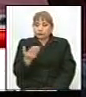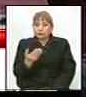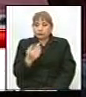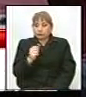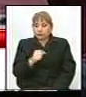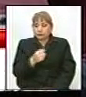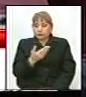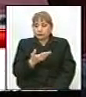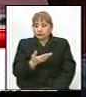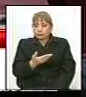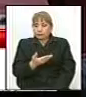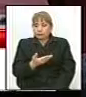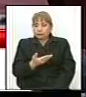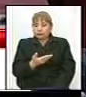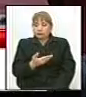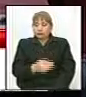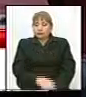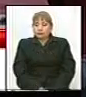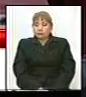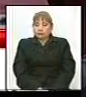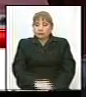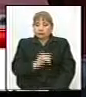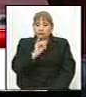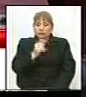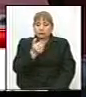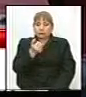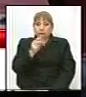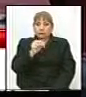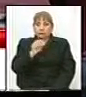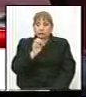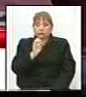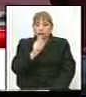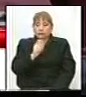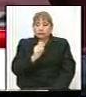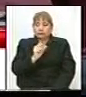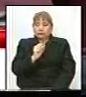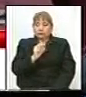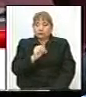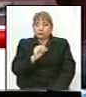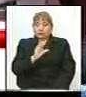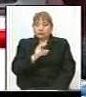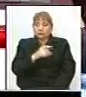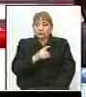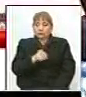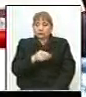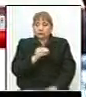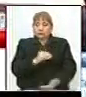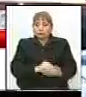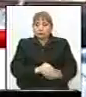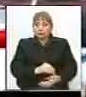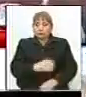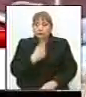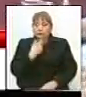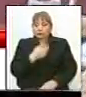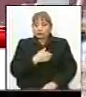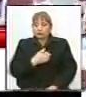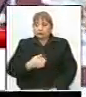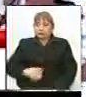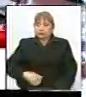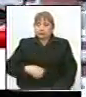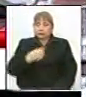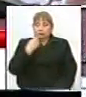Sí, congresista Janet Sánchez, tenemos la palabra. Gracias, presidente, nuevamente. Presidente,